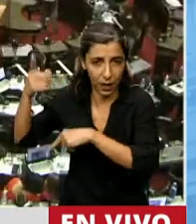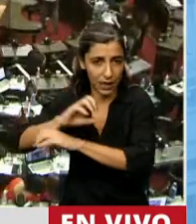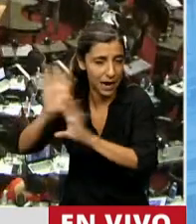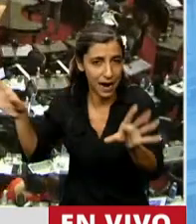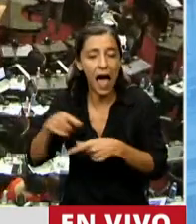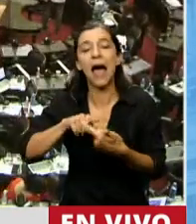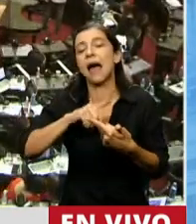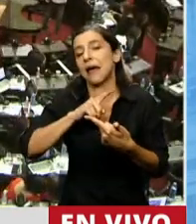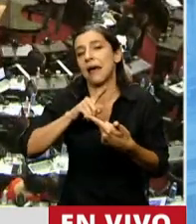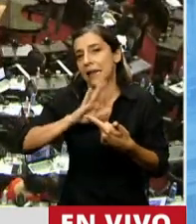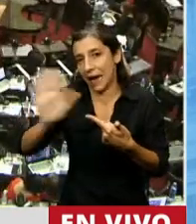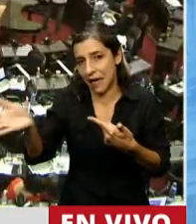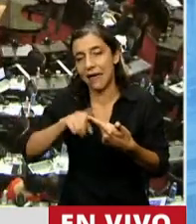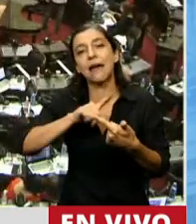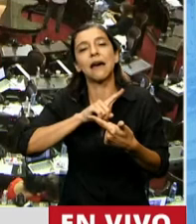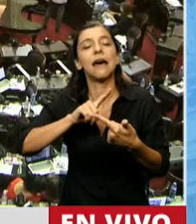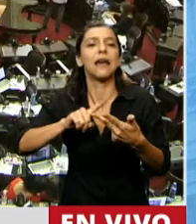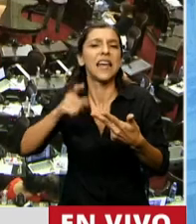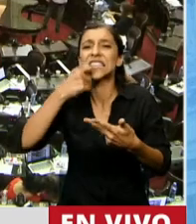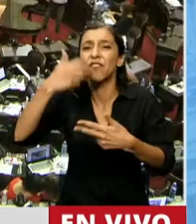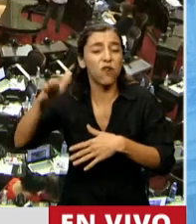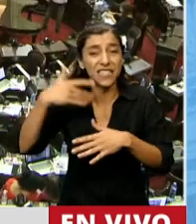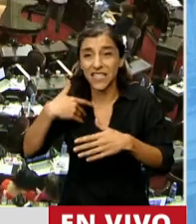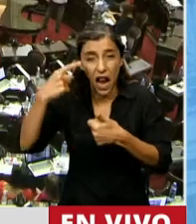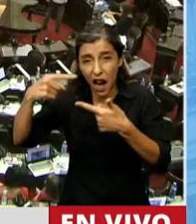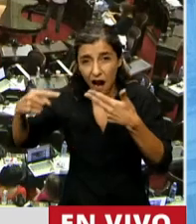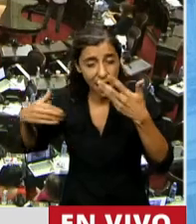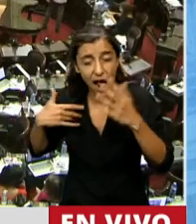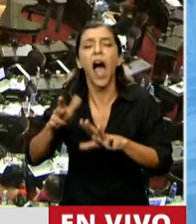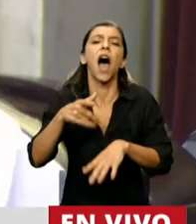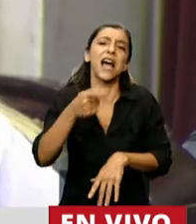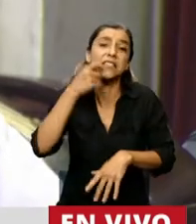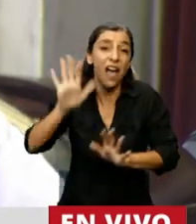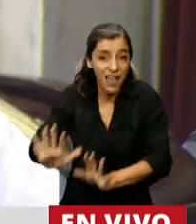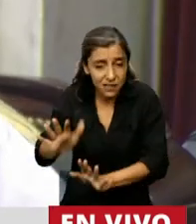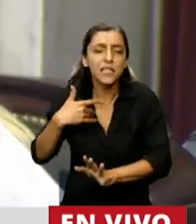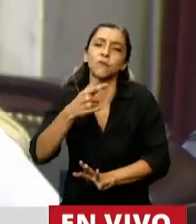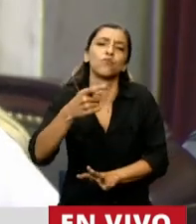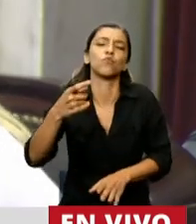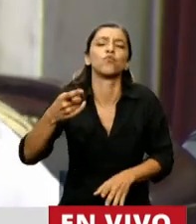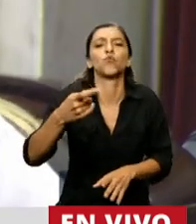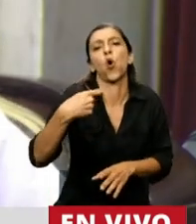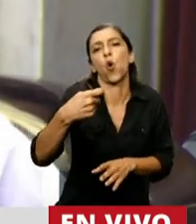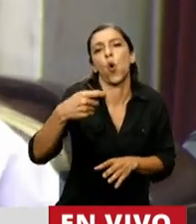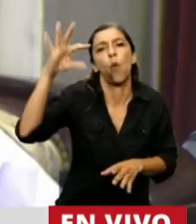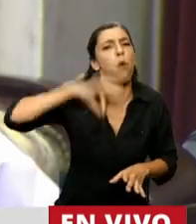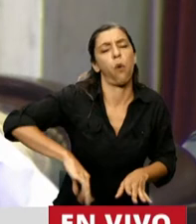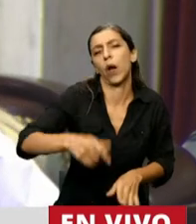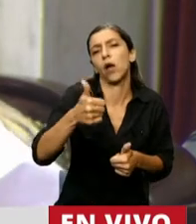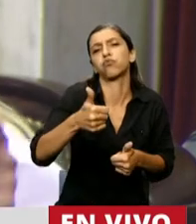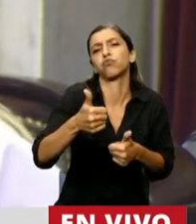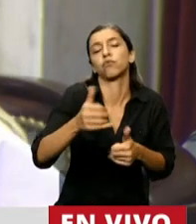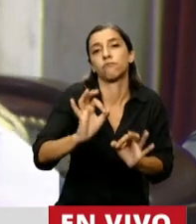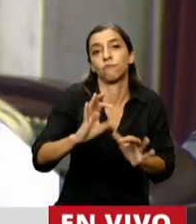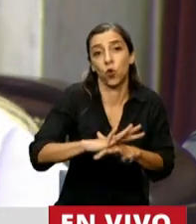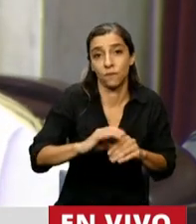aportes patronales como está ocurriendo de manera serial, bueno, entonces no tiene nada de qué preocuparse y su jubilación le va a alcanzar. Pero también le voy a tener